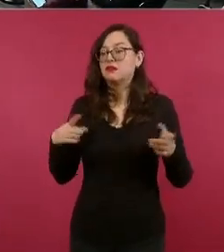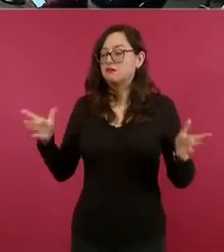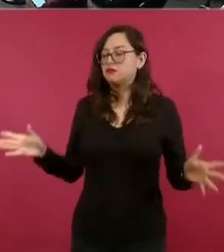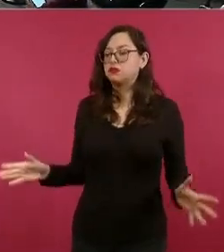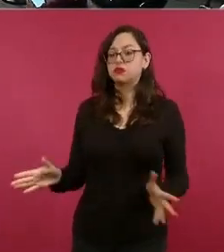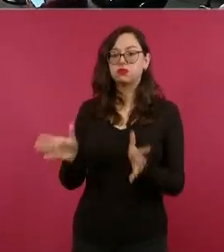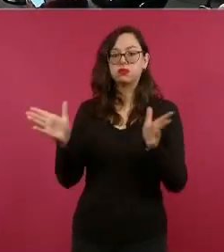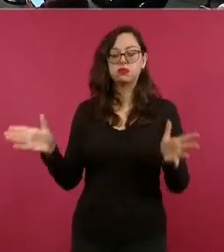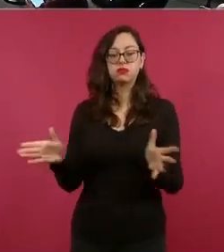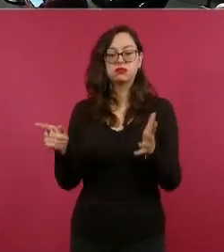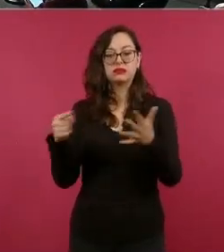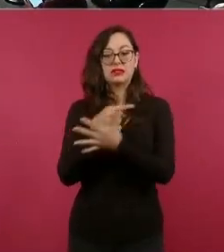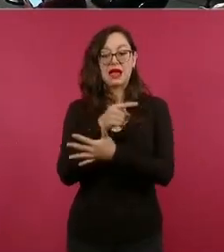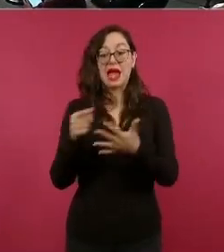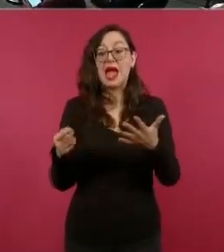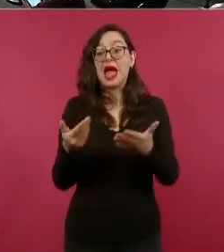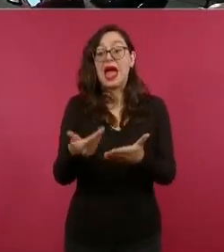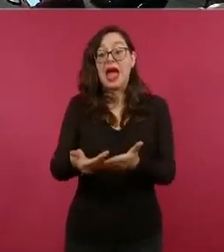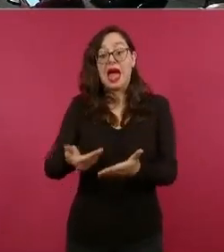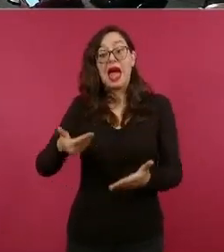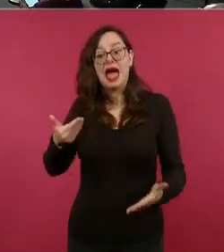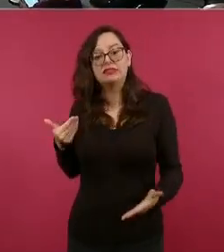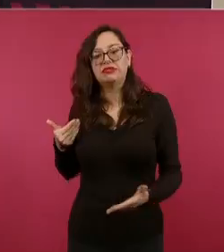O sea, en el caso